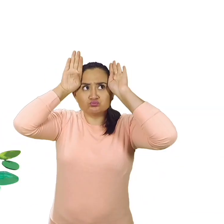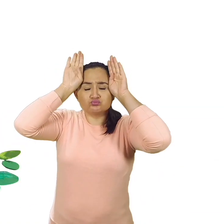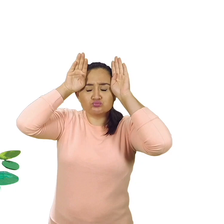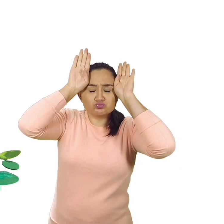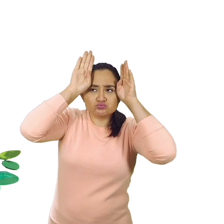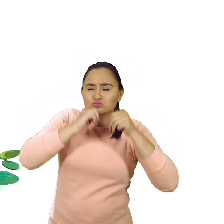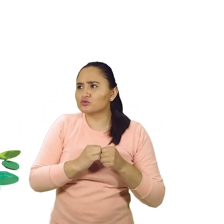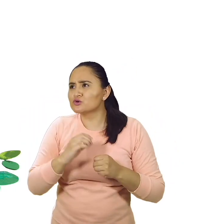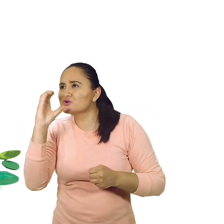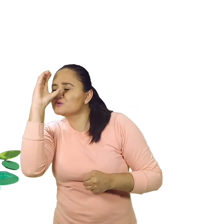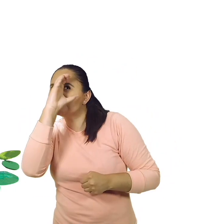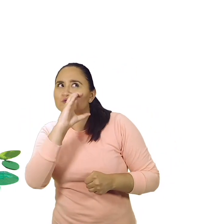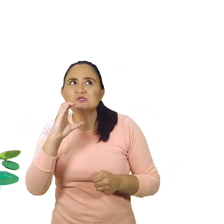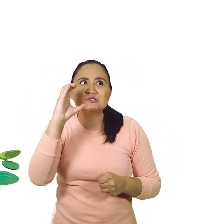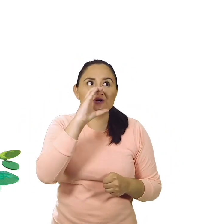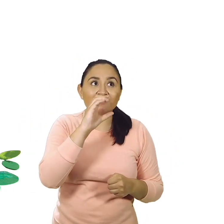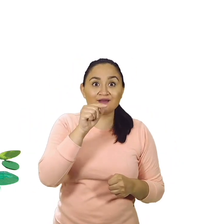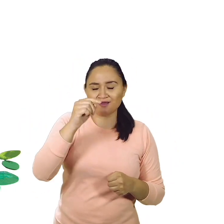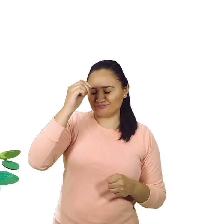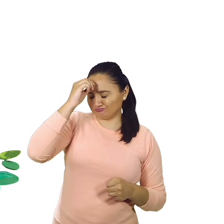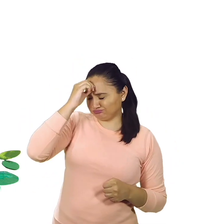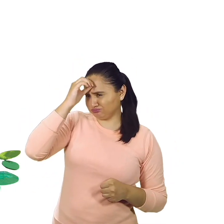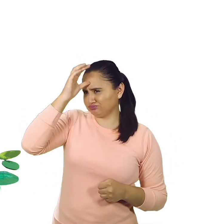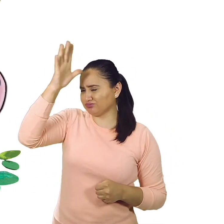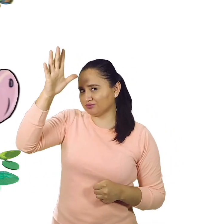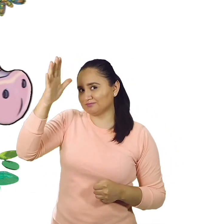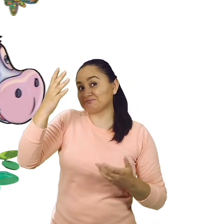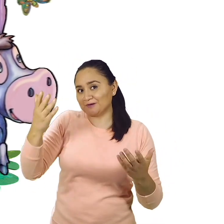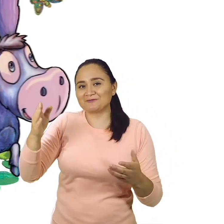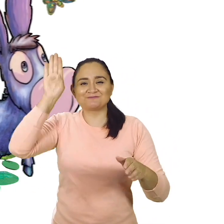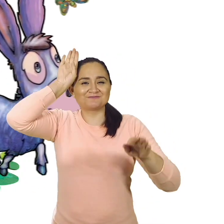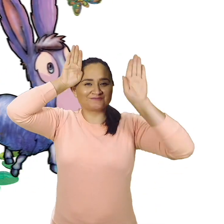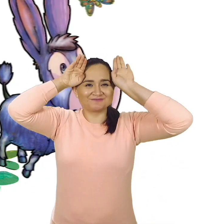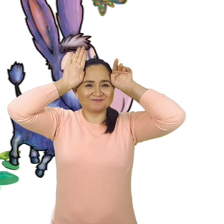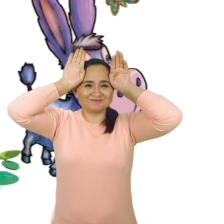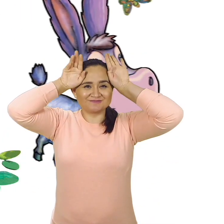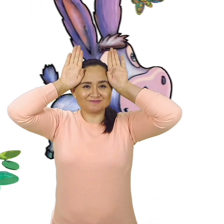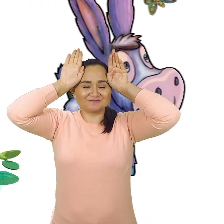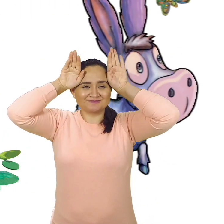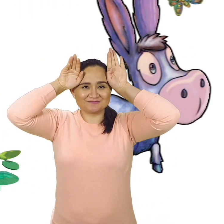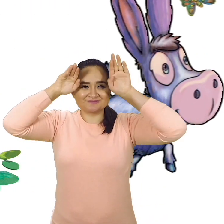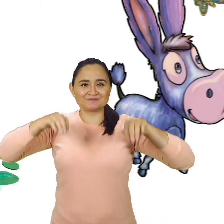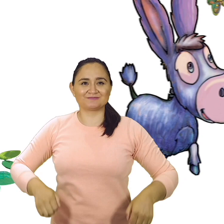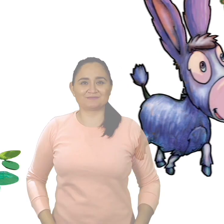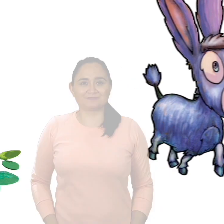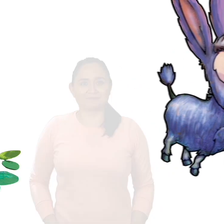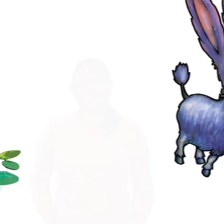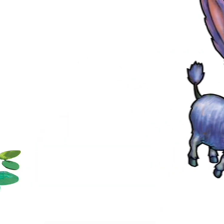muy curioso y sobre todo muy inteligente, pero burro al fin.